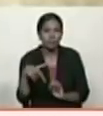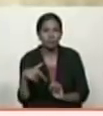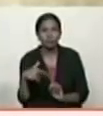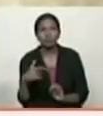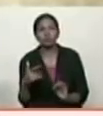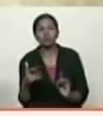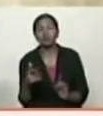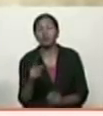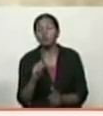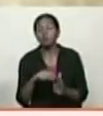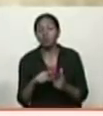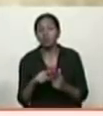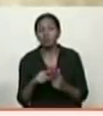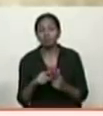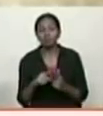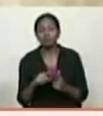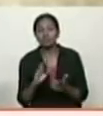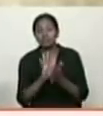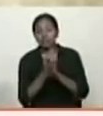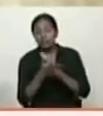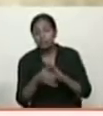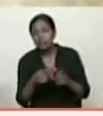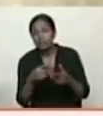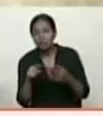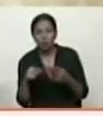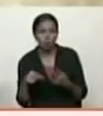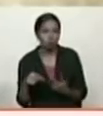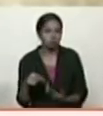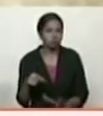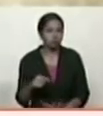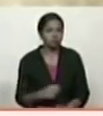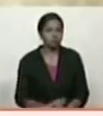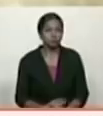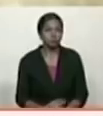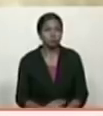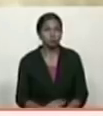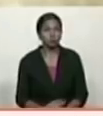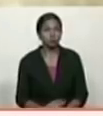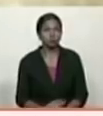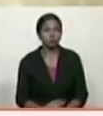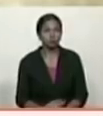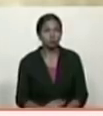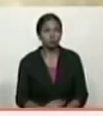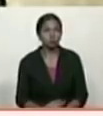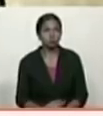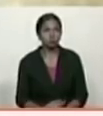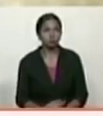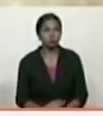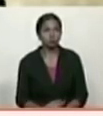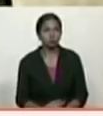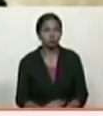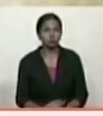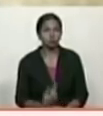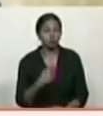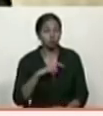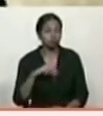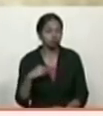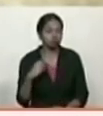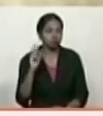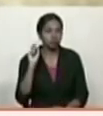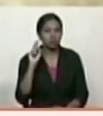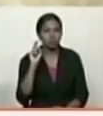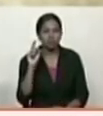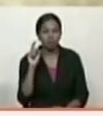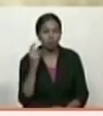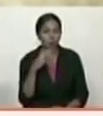para no dañar, por supuesto, más bien puede servir para el drenaje y lo necesario para que la